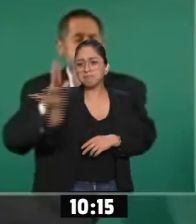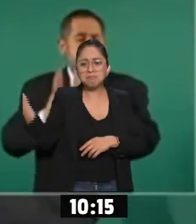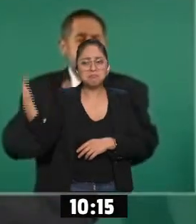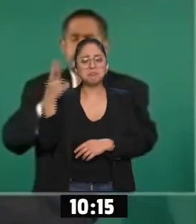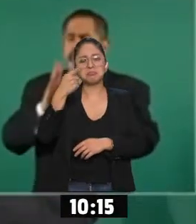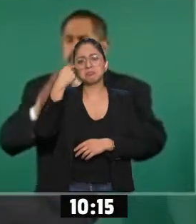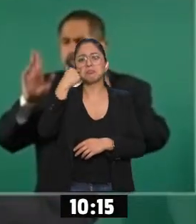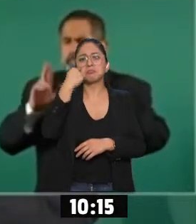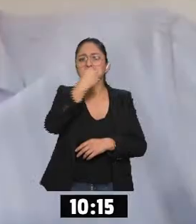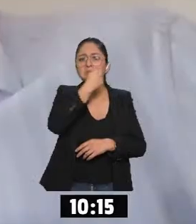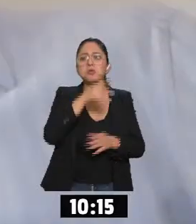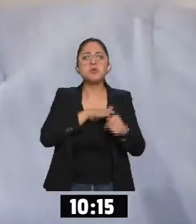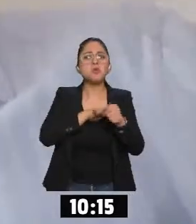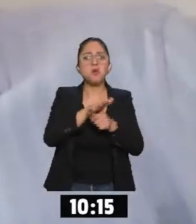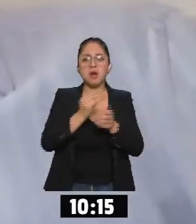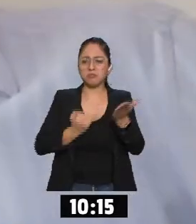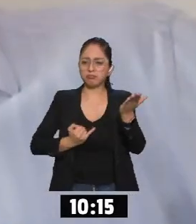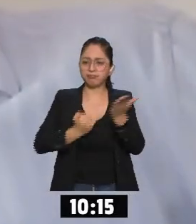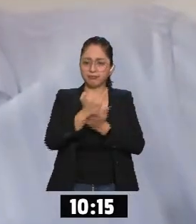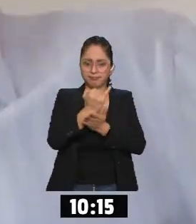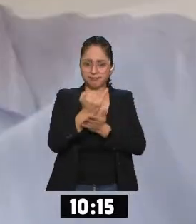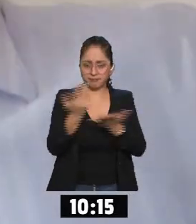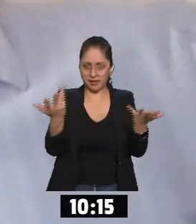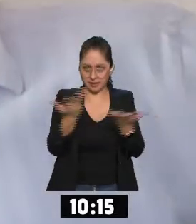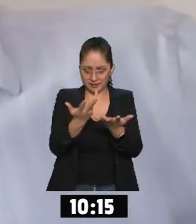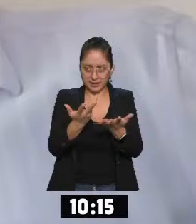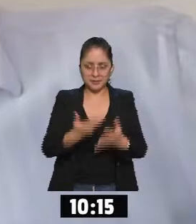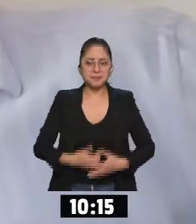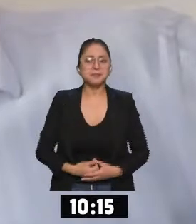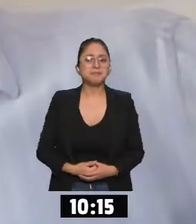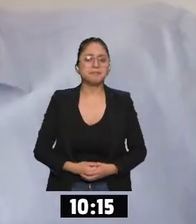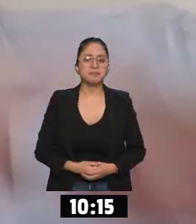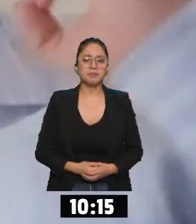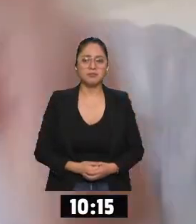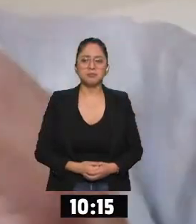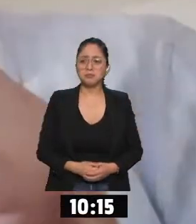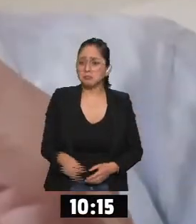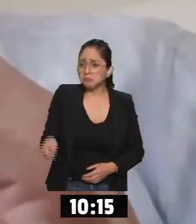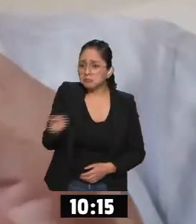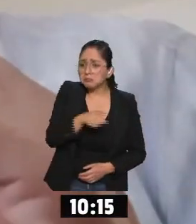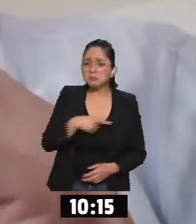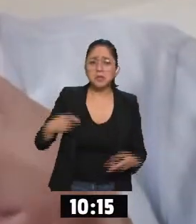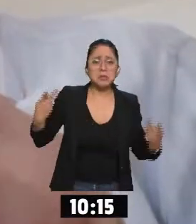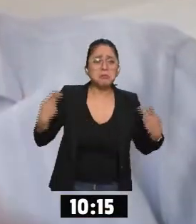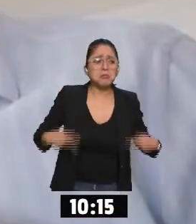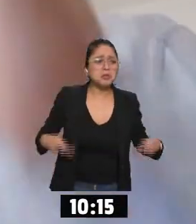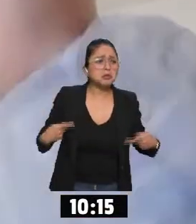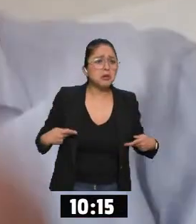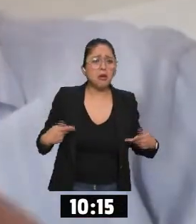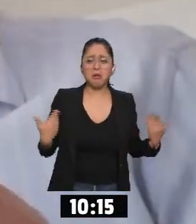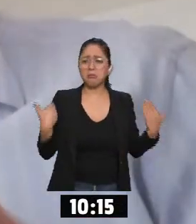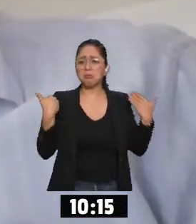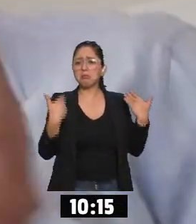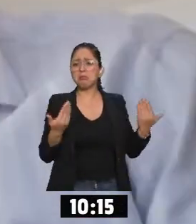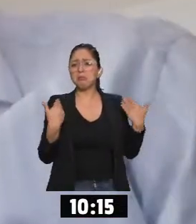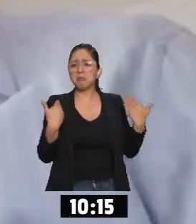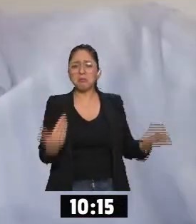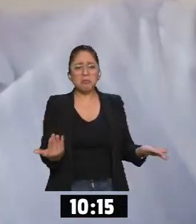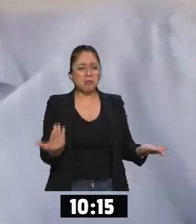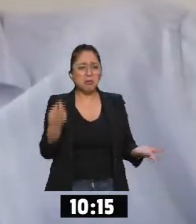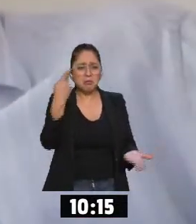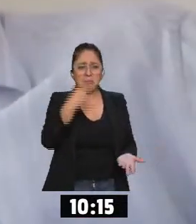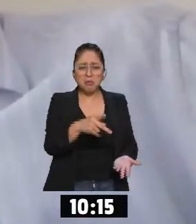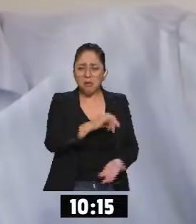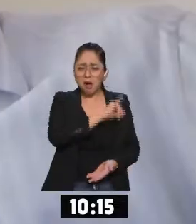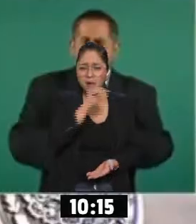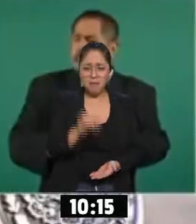decidan. Y la ciudadanía, bien, gracias. A la clásica macha, cargada y detrás de